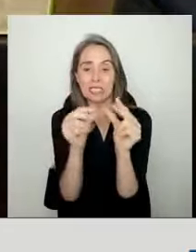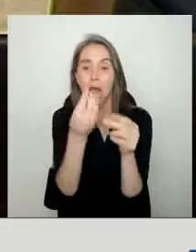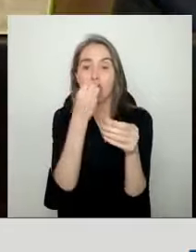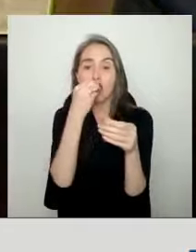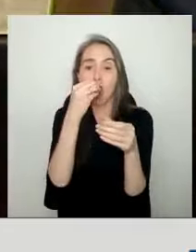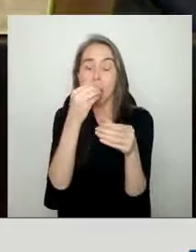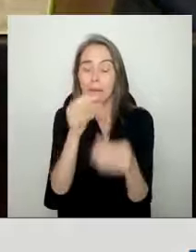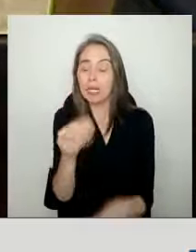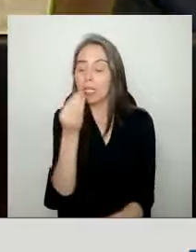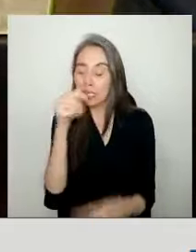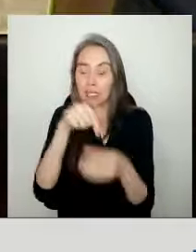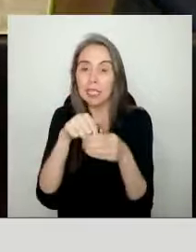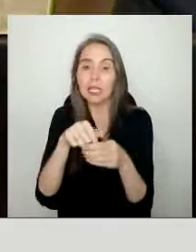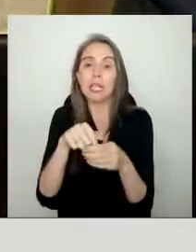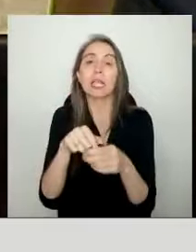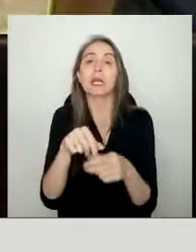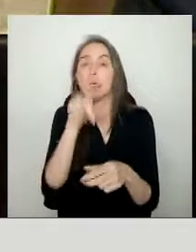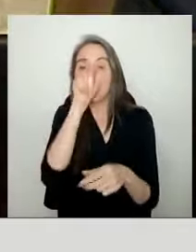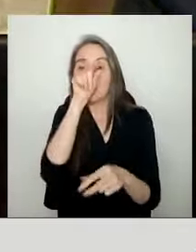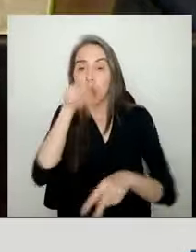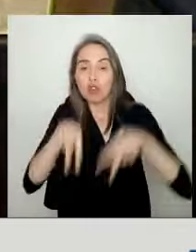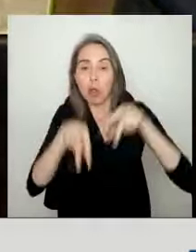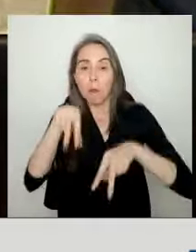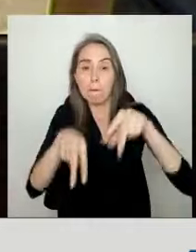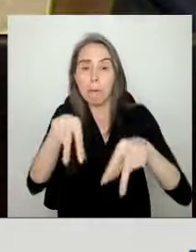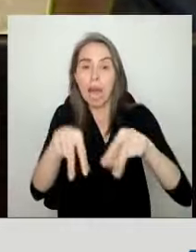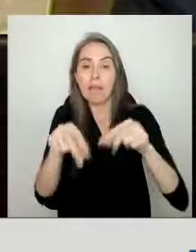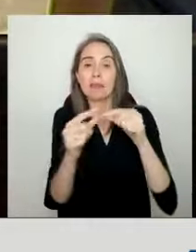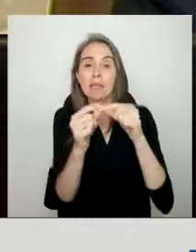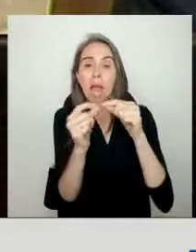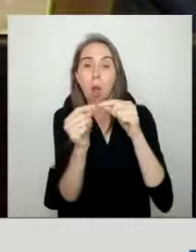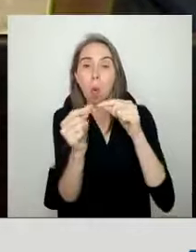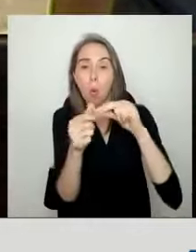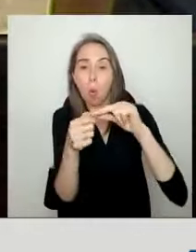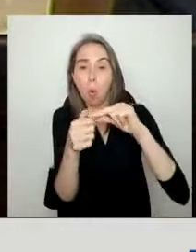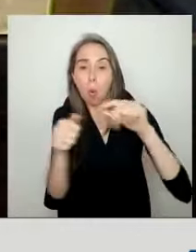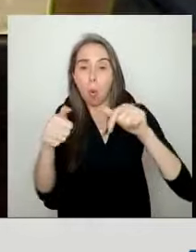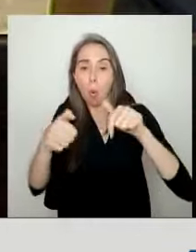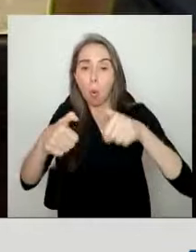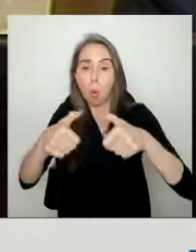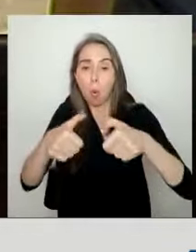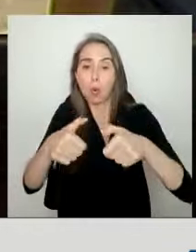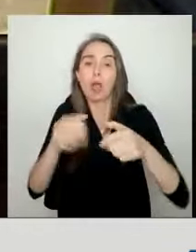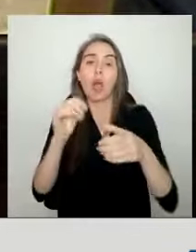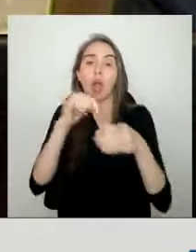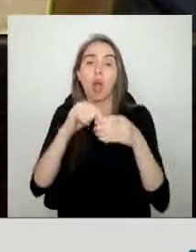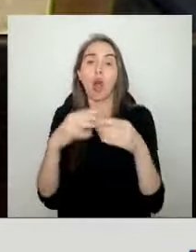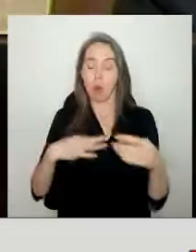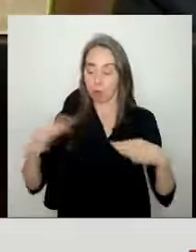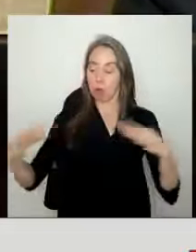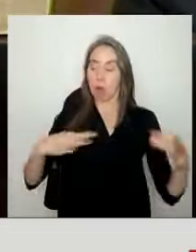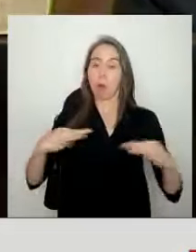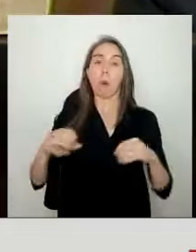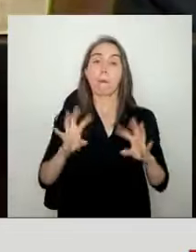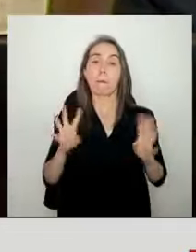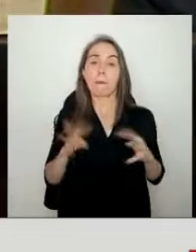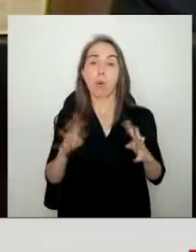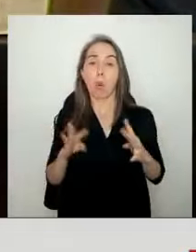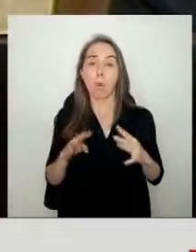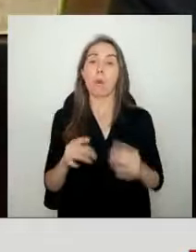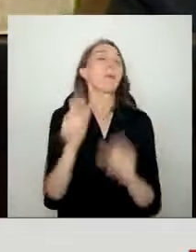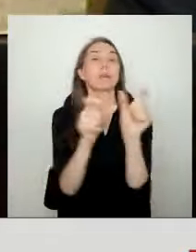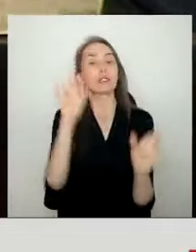son patas de pollo pezuñas si van de repente plumas bueno que la gente sepa lo que